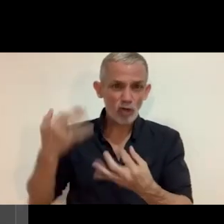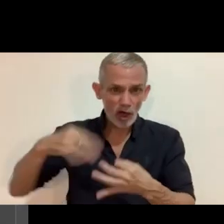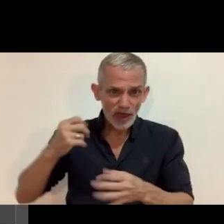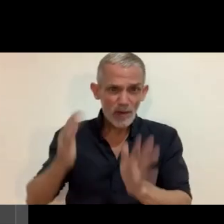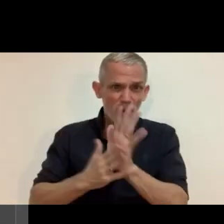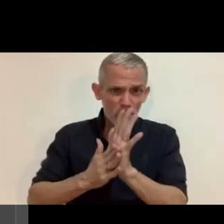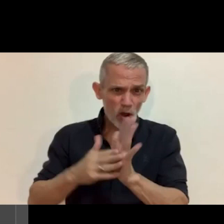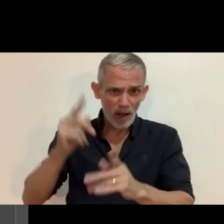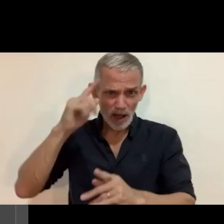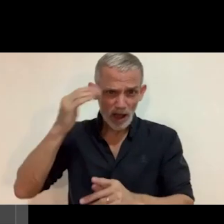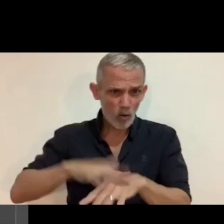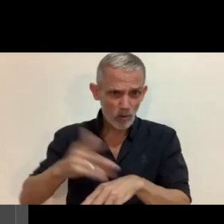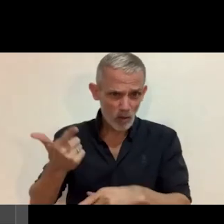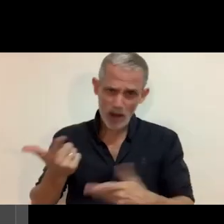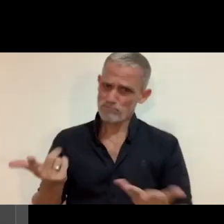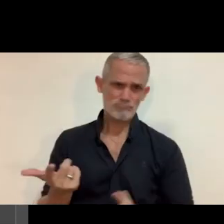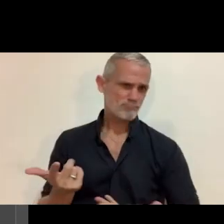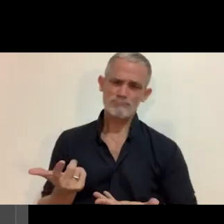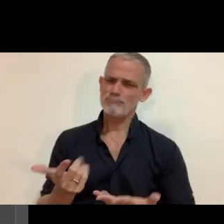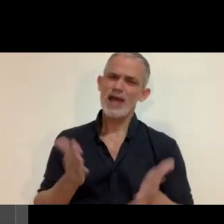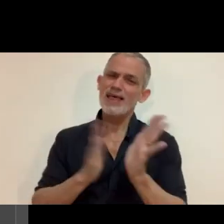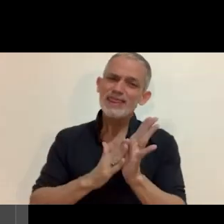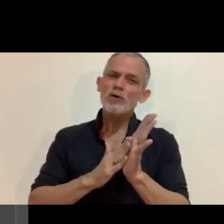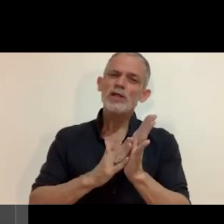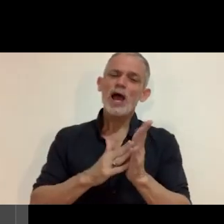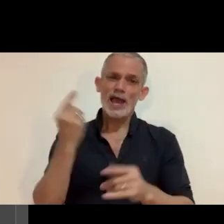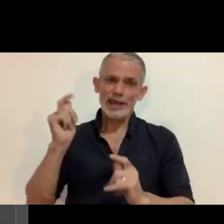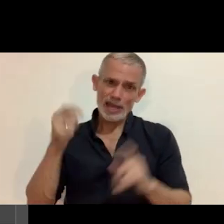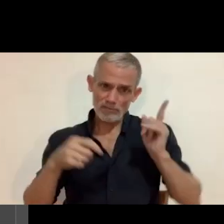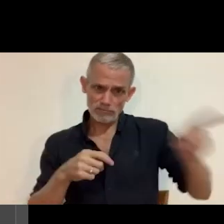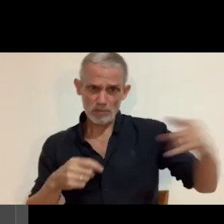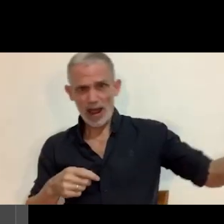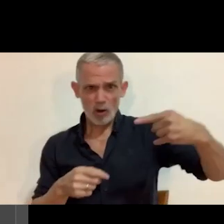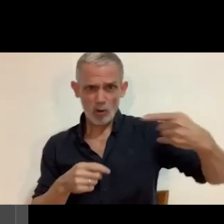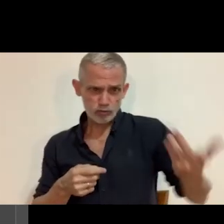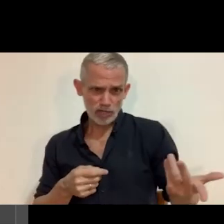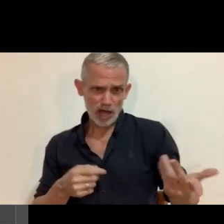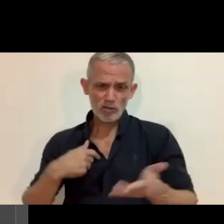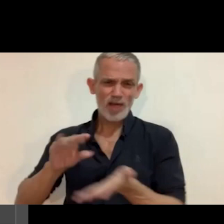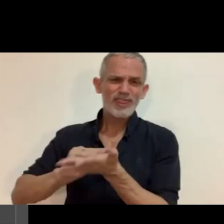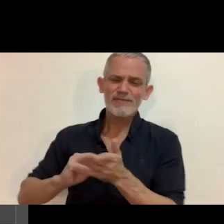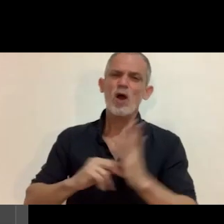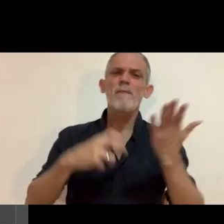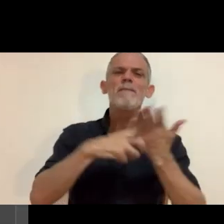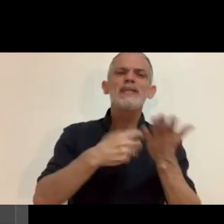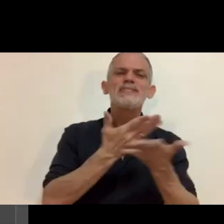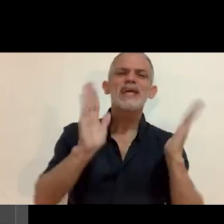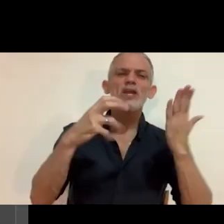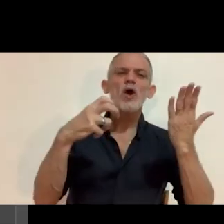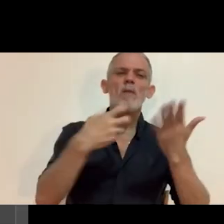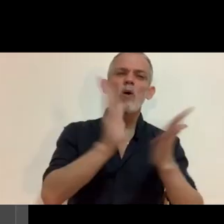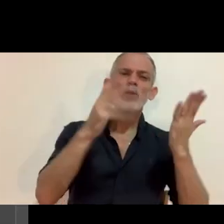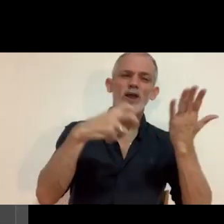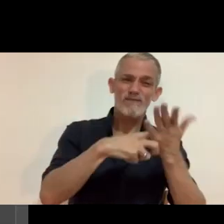su inocencia, cuando la demostración de la culpabilidad está a cargo del Ministerio Público y también del